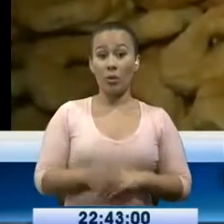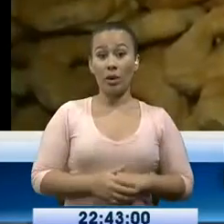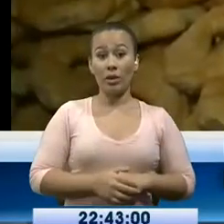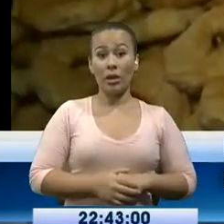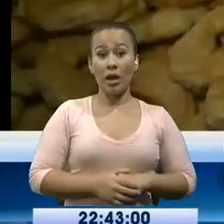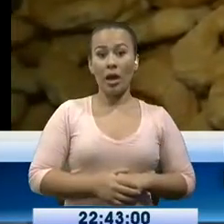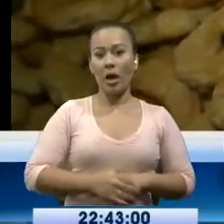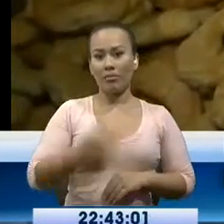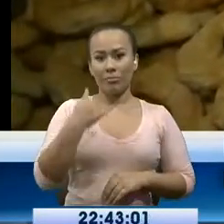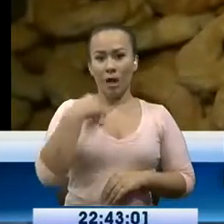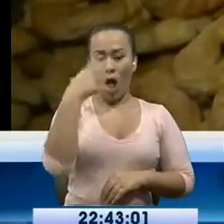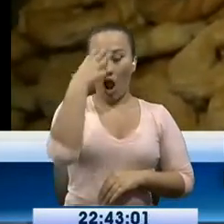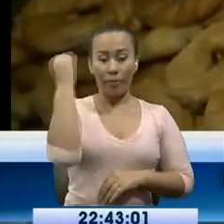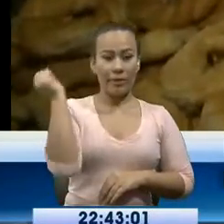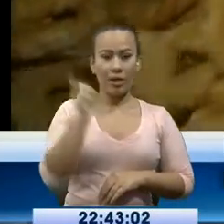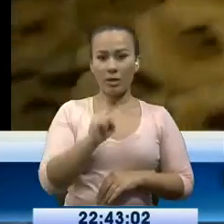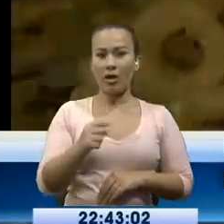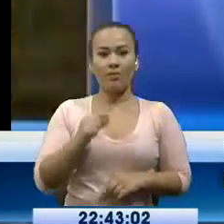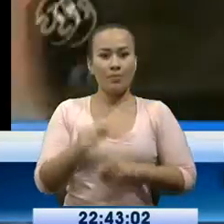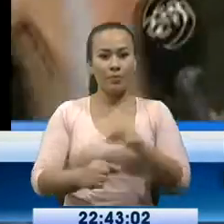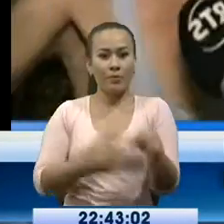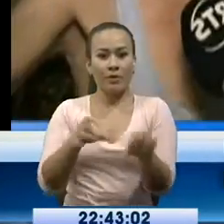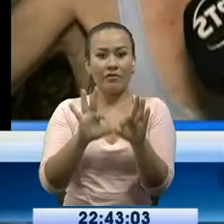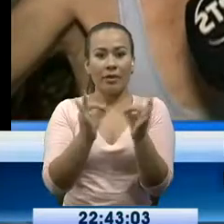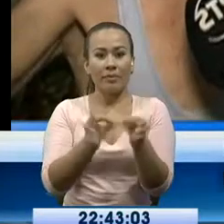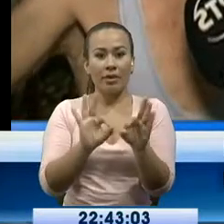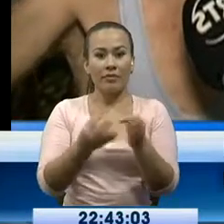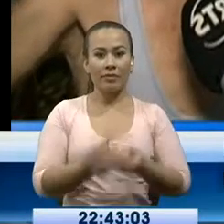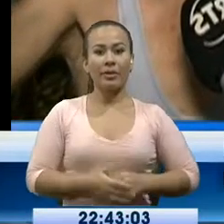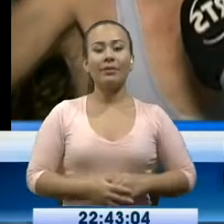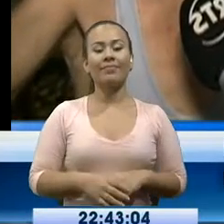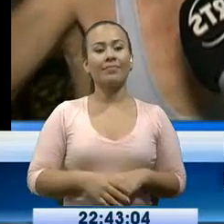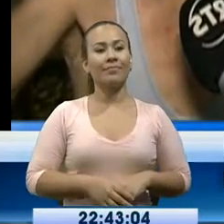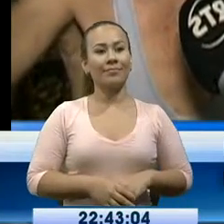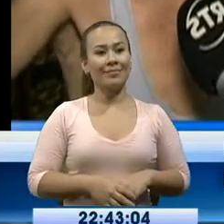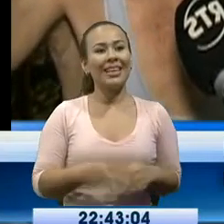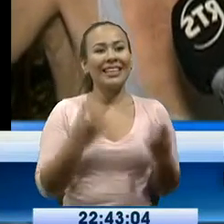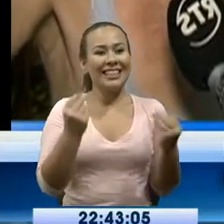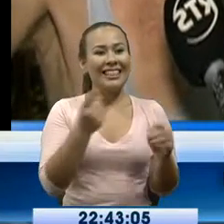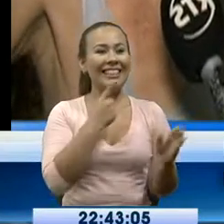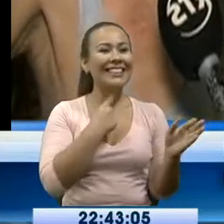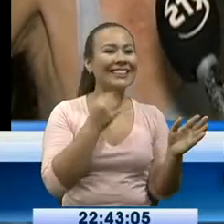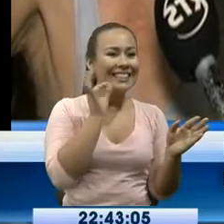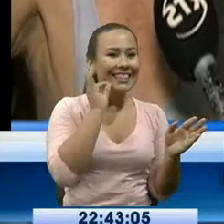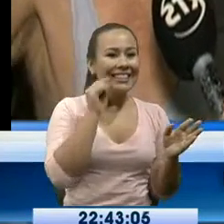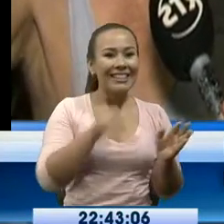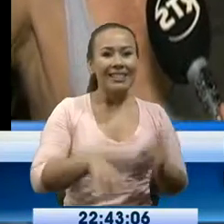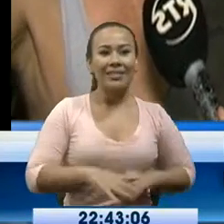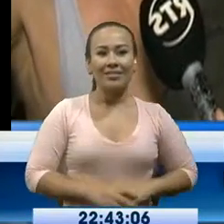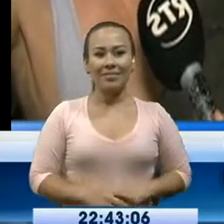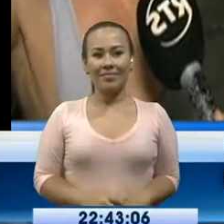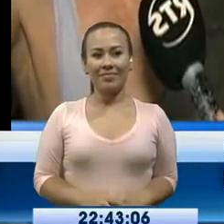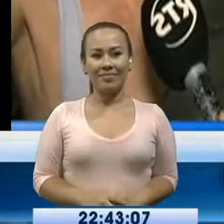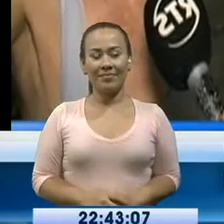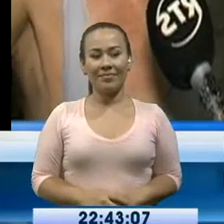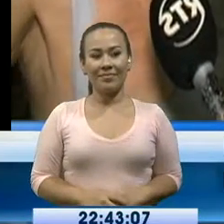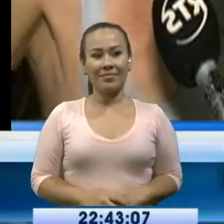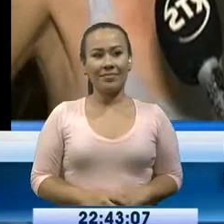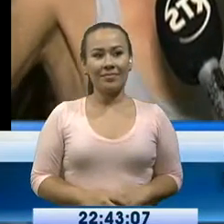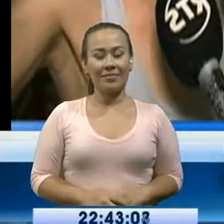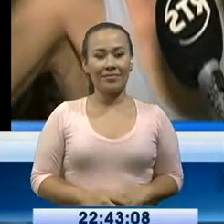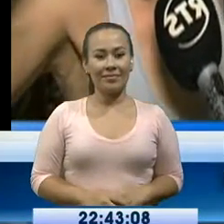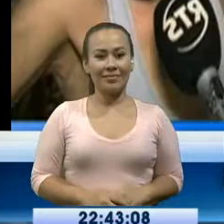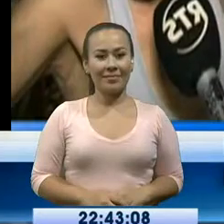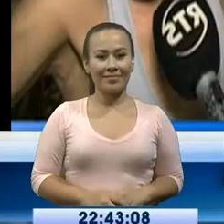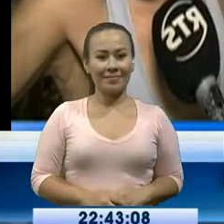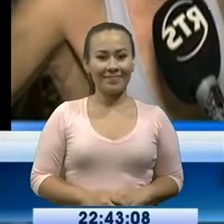la tradición que fue de familia en familia. Aquí viene la gente y lleva, uno dice la mejor del mundo, dice uno que la lleva. Buscan aquí,